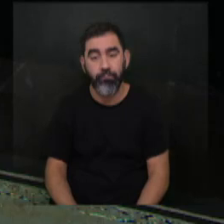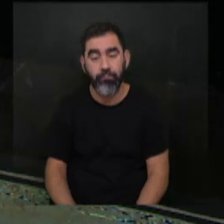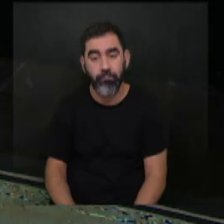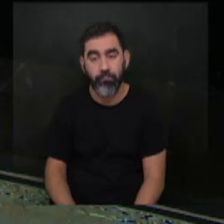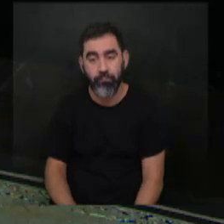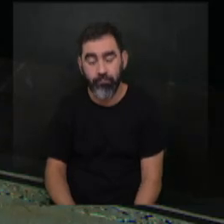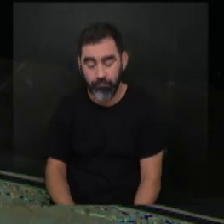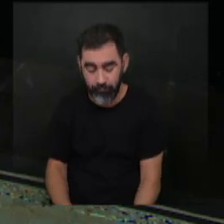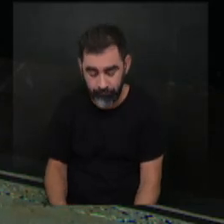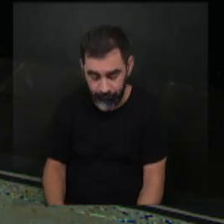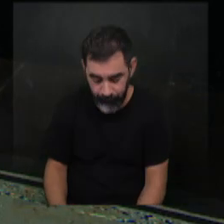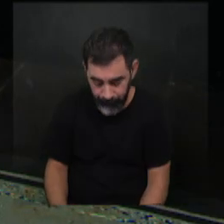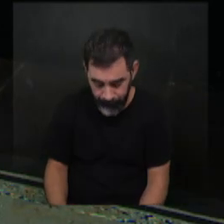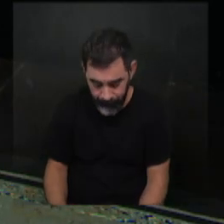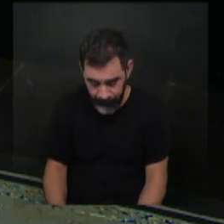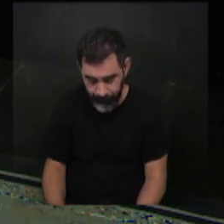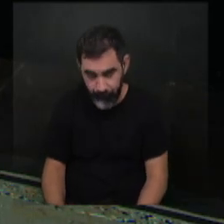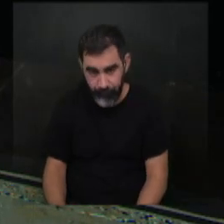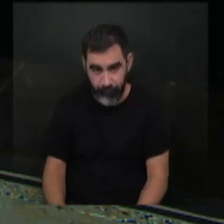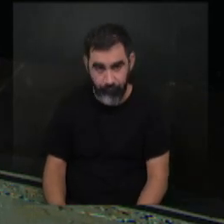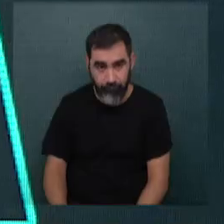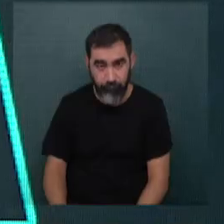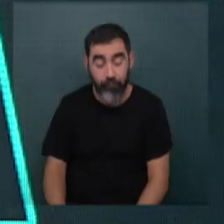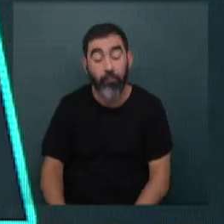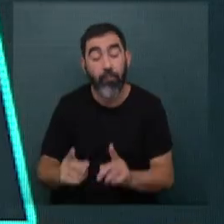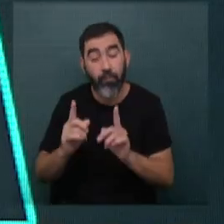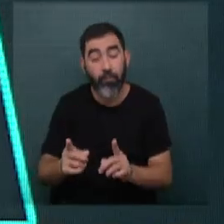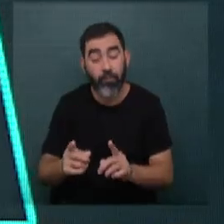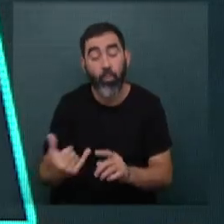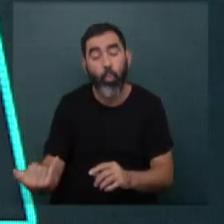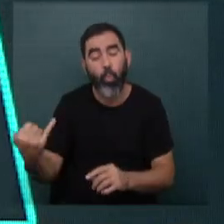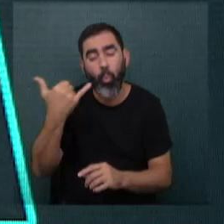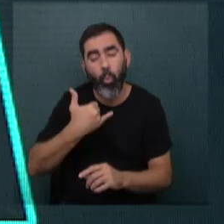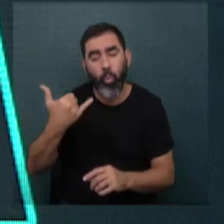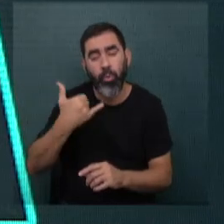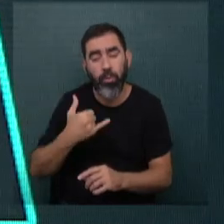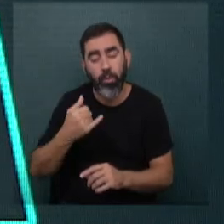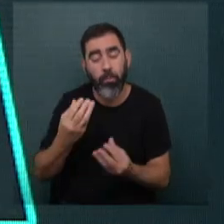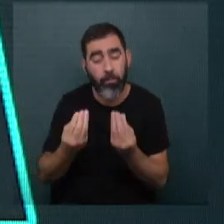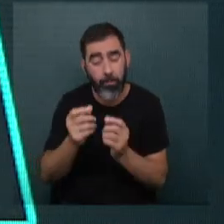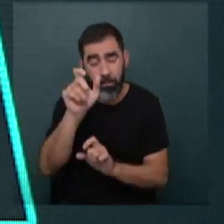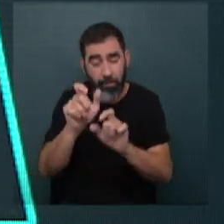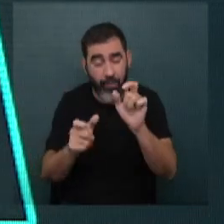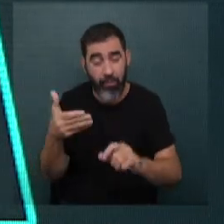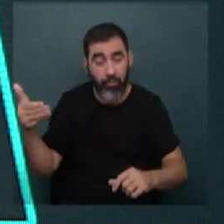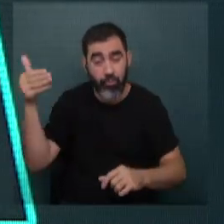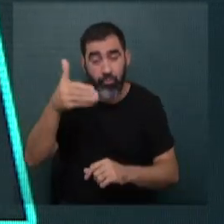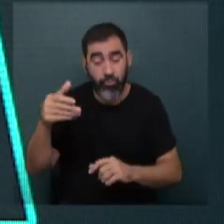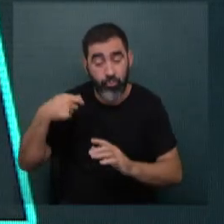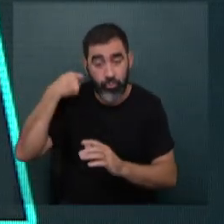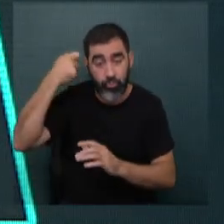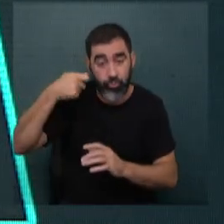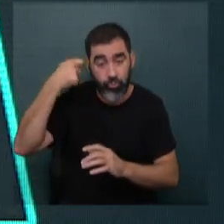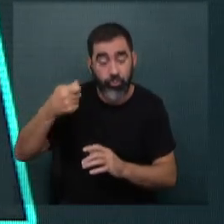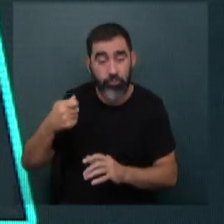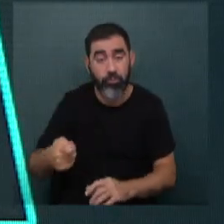Tremendo ese cuento, ¿no? Vaya testimonios. Y Agustina justamente además nos contó también de que muchas personas que participaron de este rodaje, como decíamos, entre